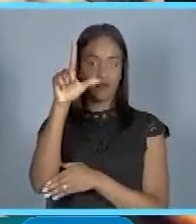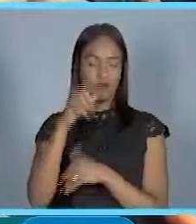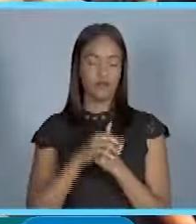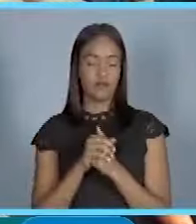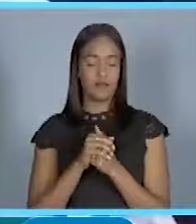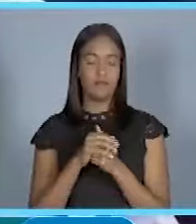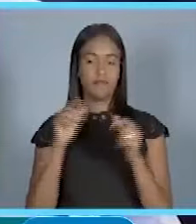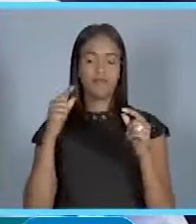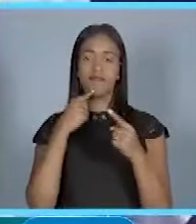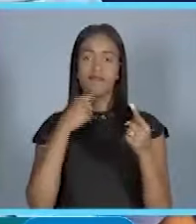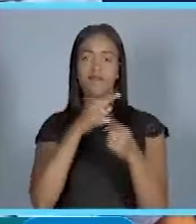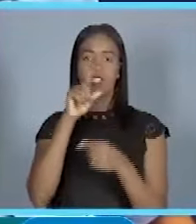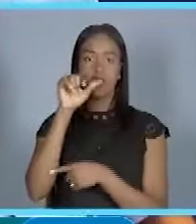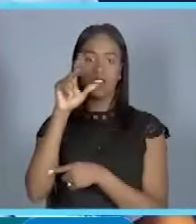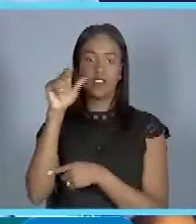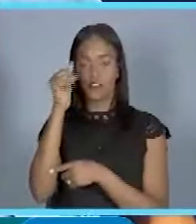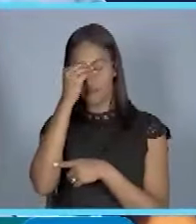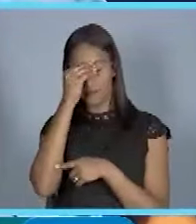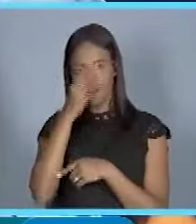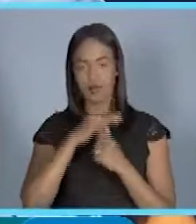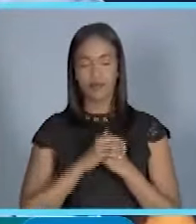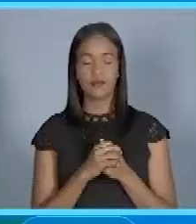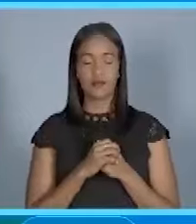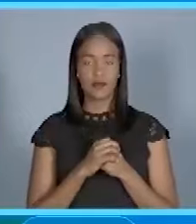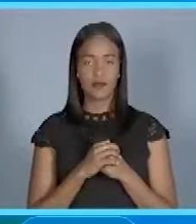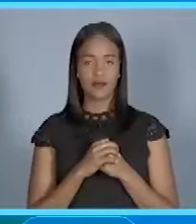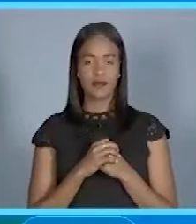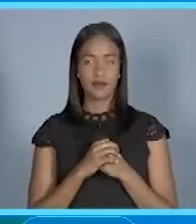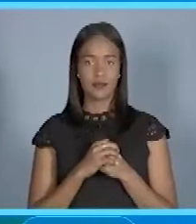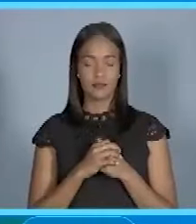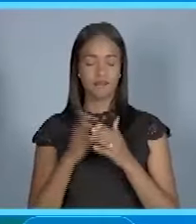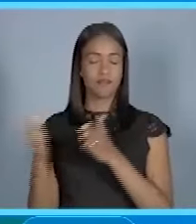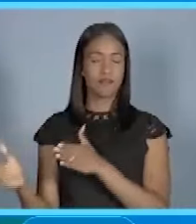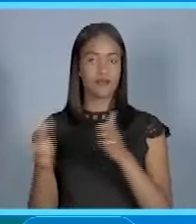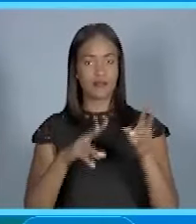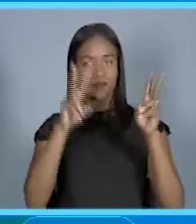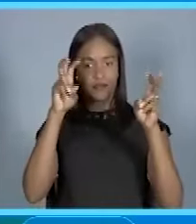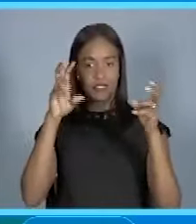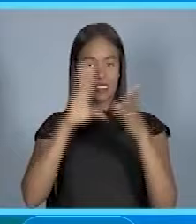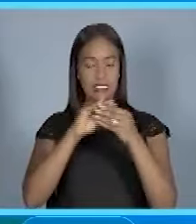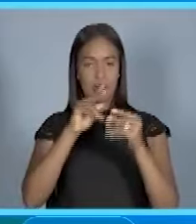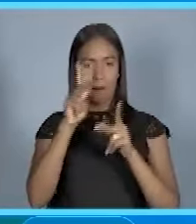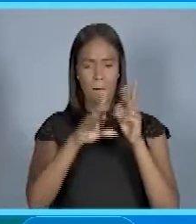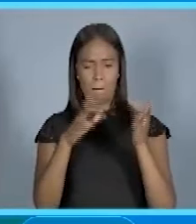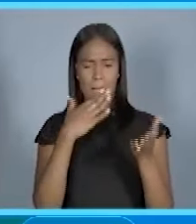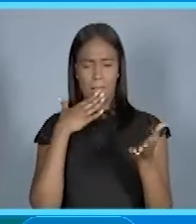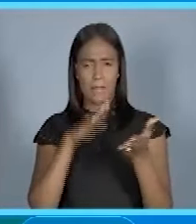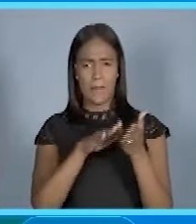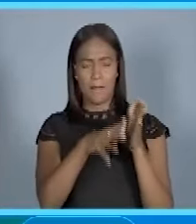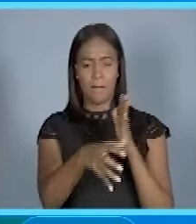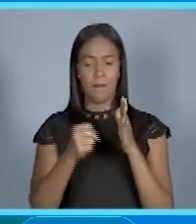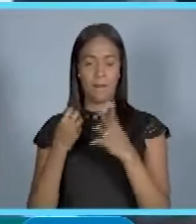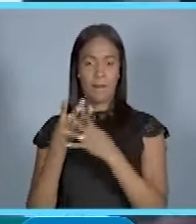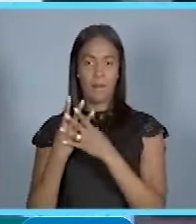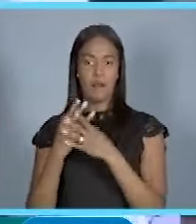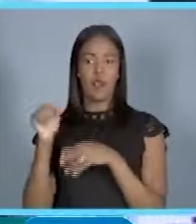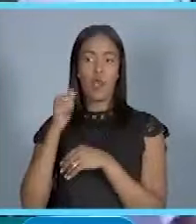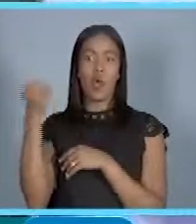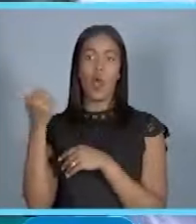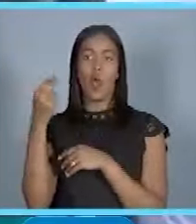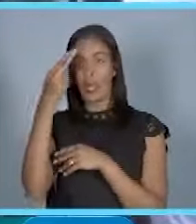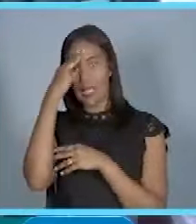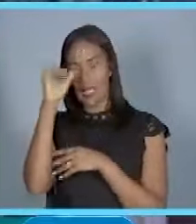Sirí, Central de Noticias. Vamos a cambiar de tema. Presuntos pandilleros secuestraron a otro periodista haitiano